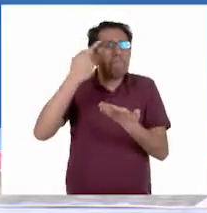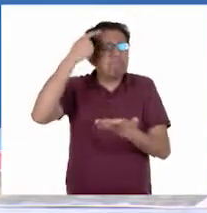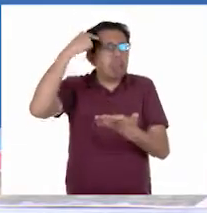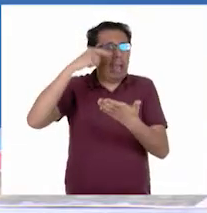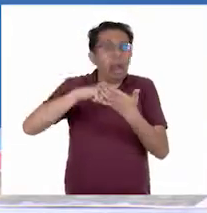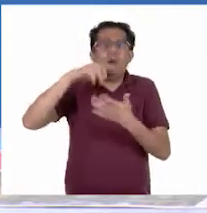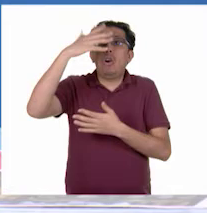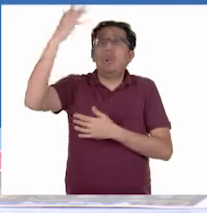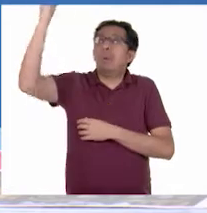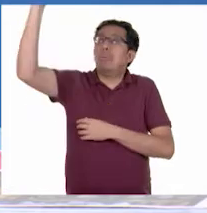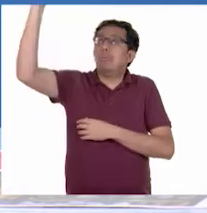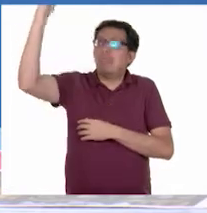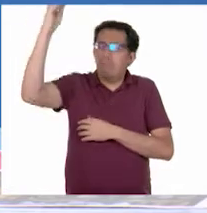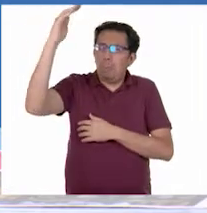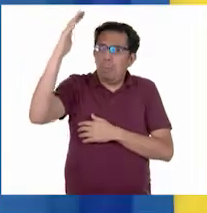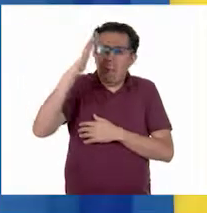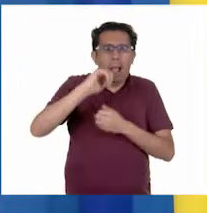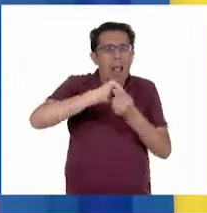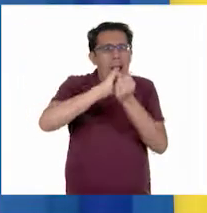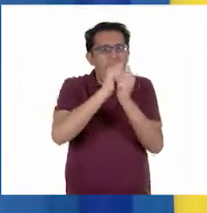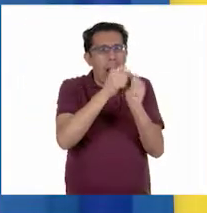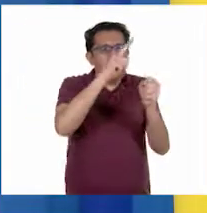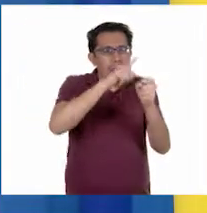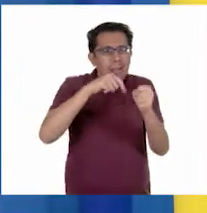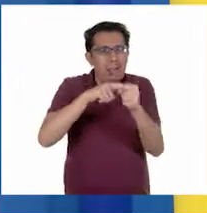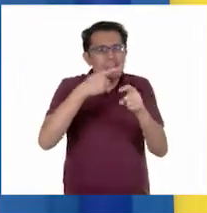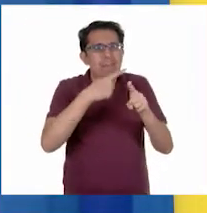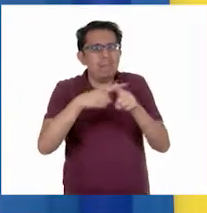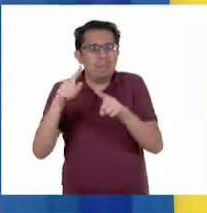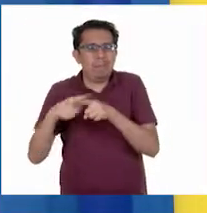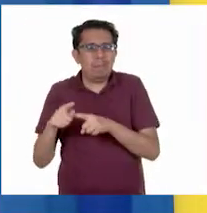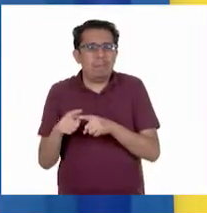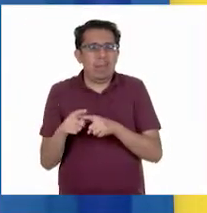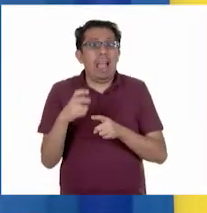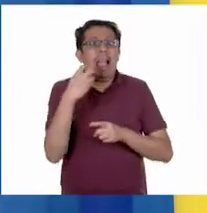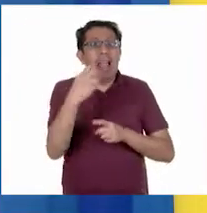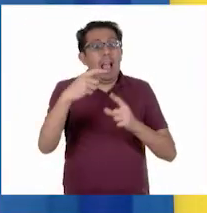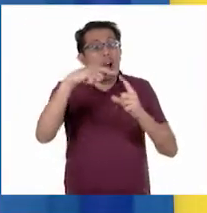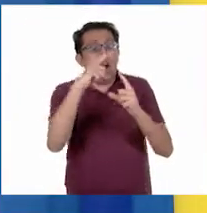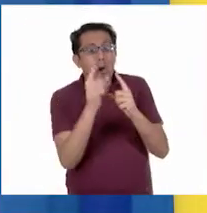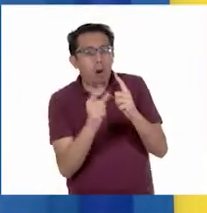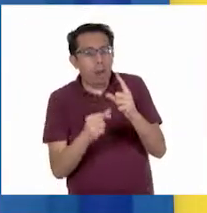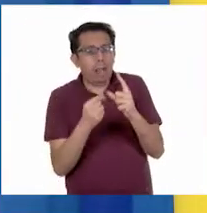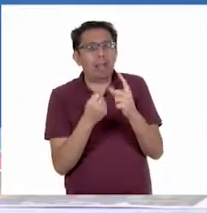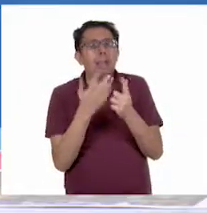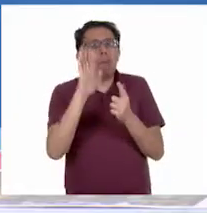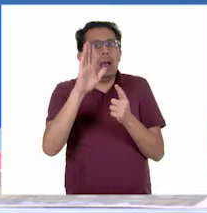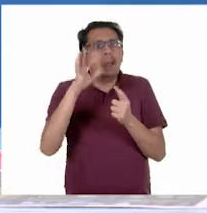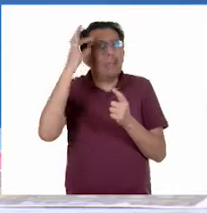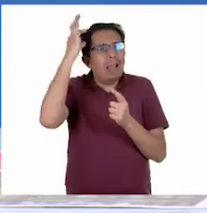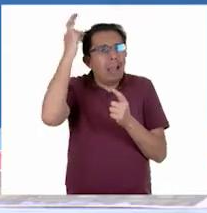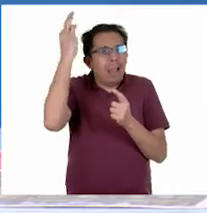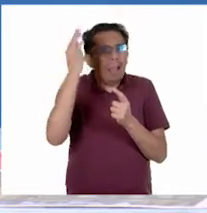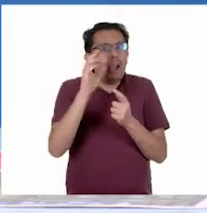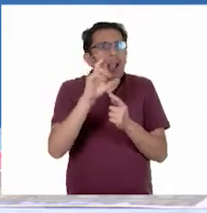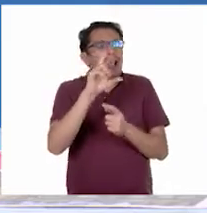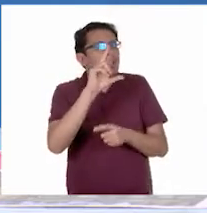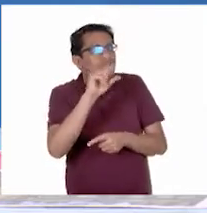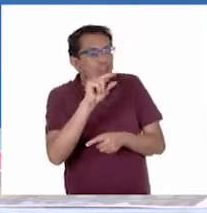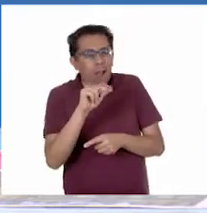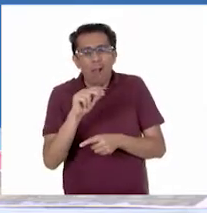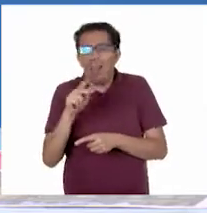verdes, así como peluditas. ¿Quieres decir porosas, Ton? Ah,